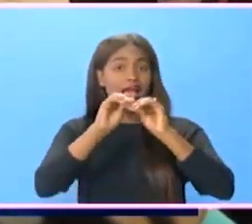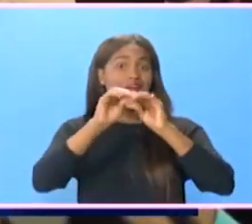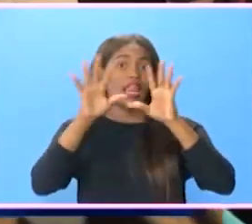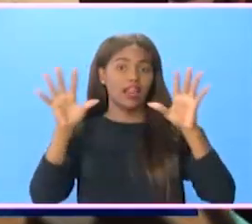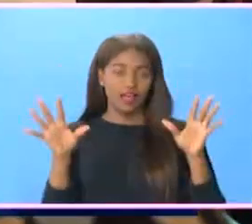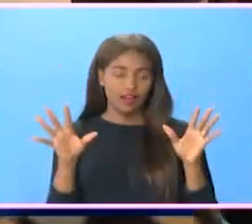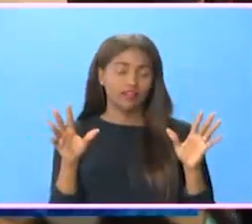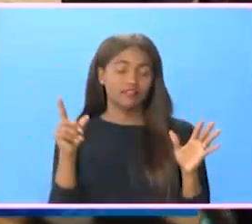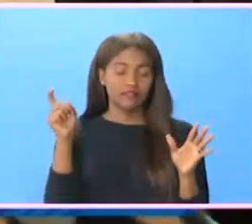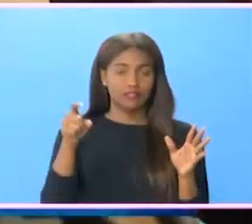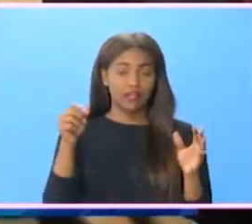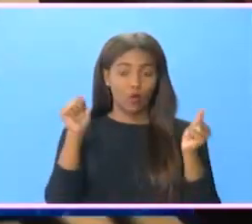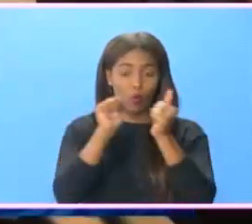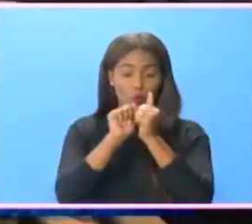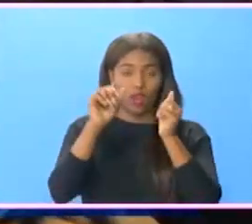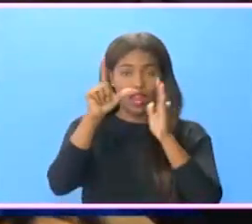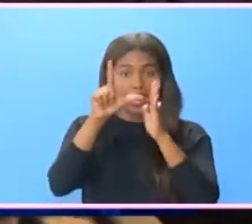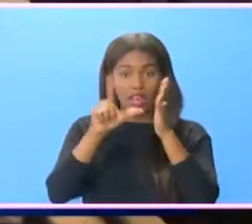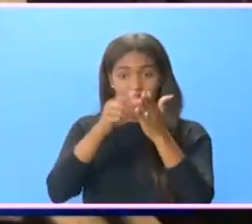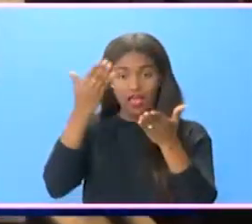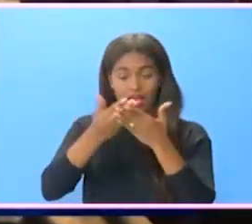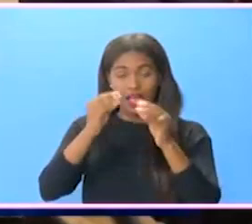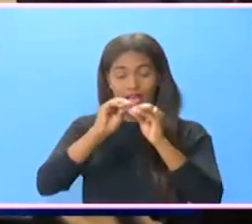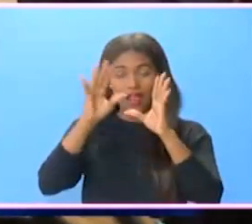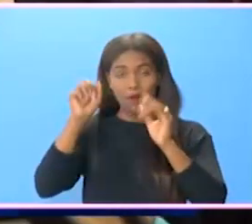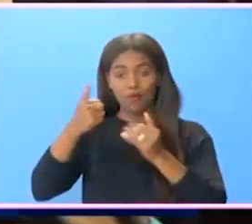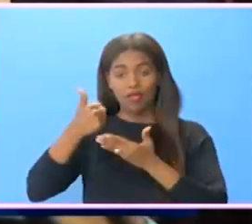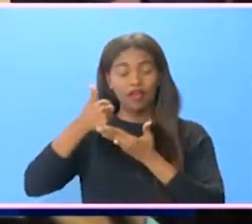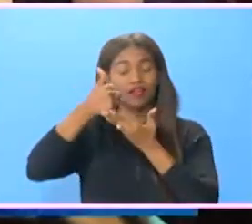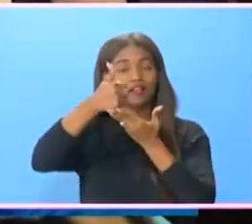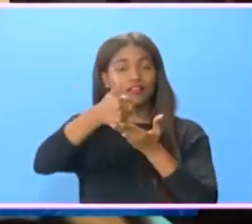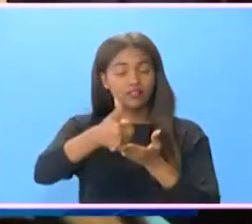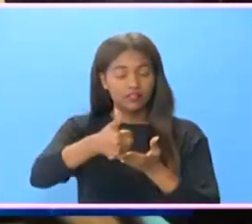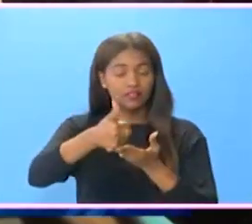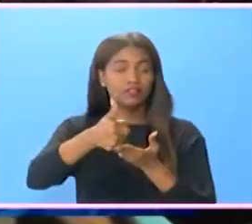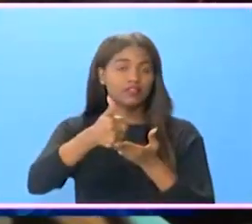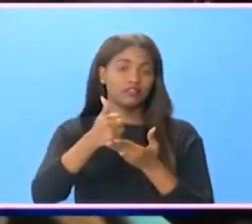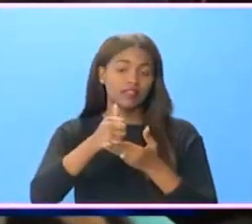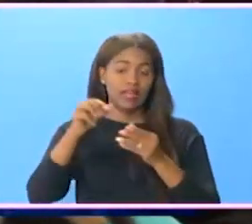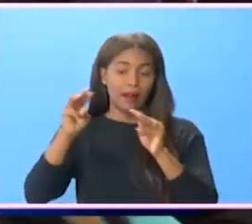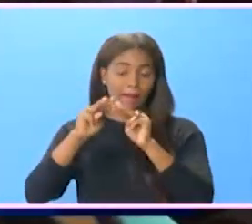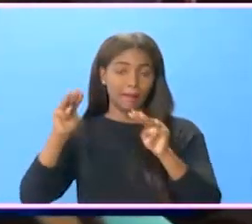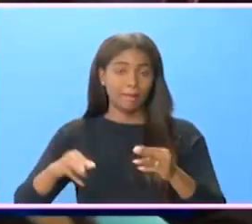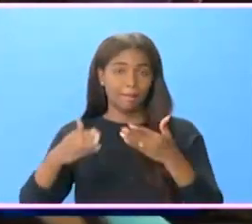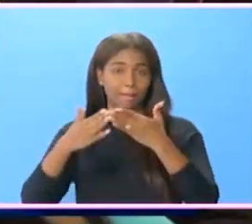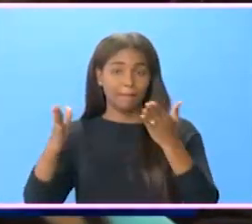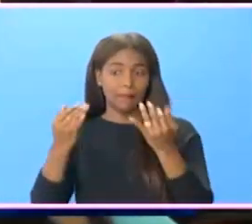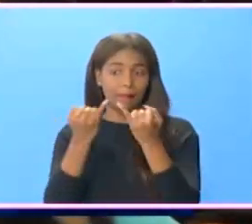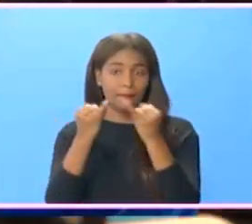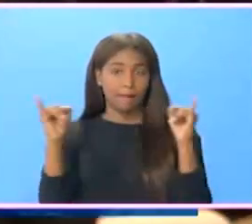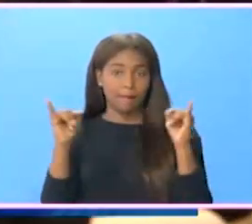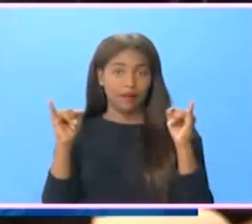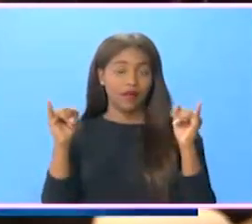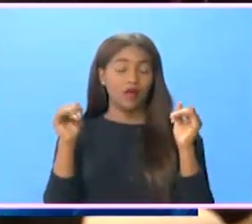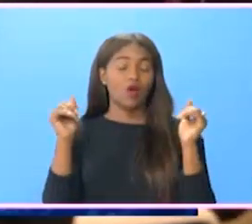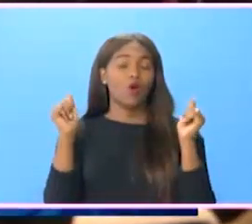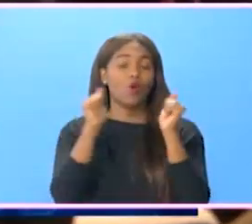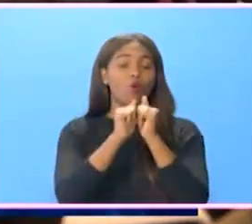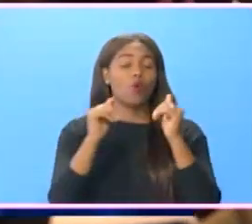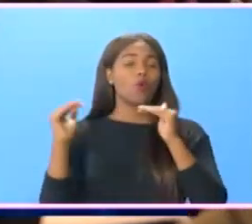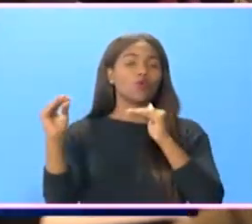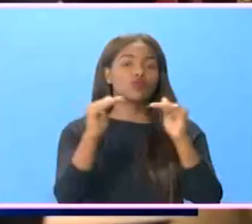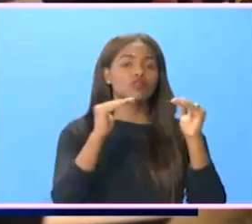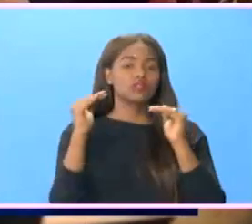claras, con leyes claras que le facilite al Ministerio Público Independiente, a la justicia, a